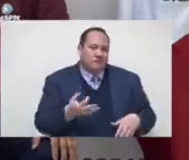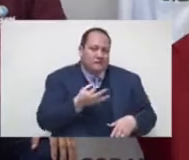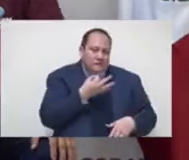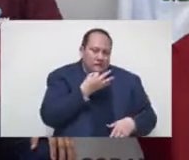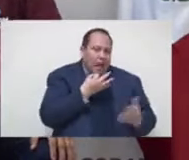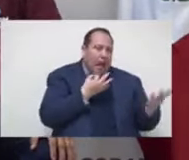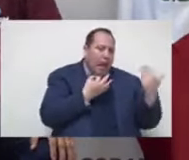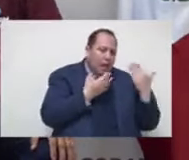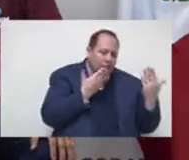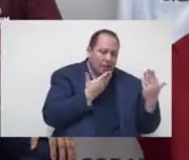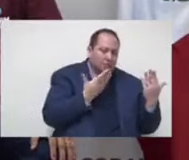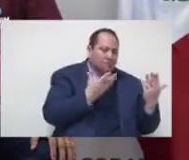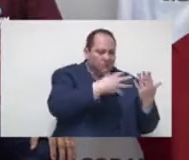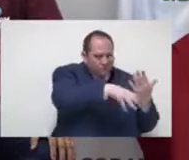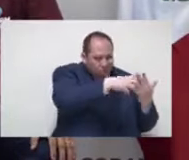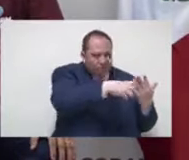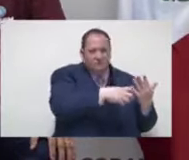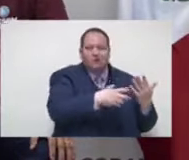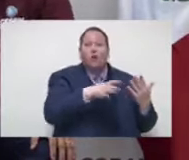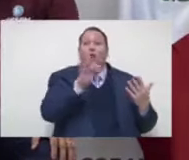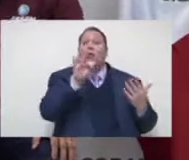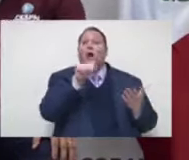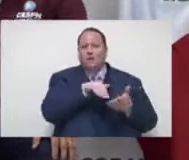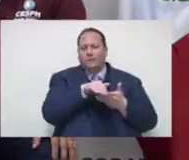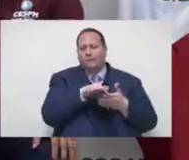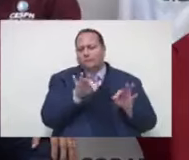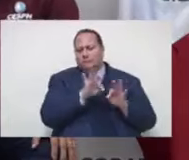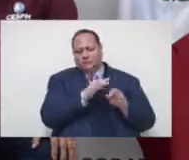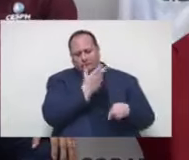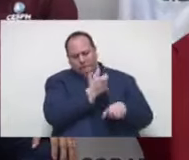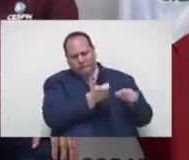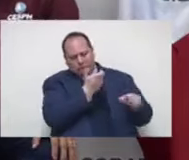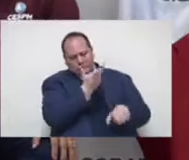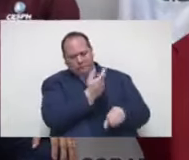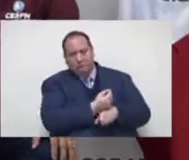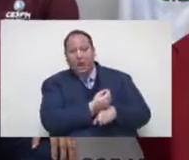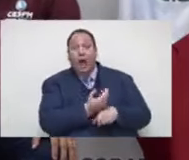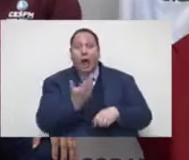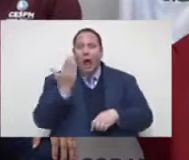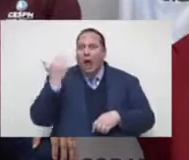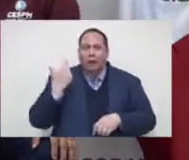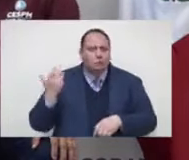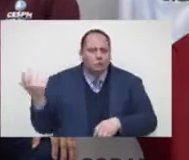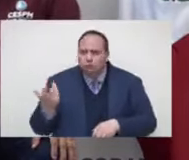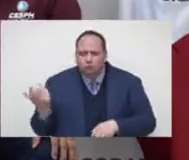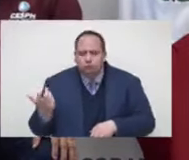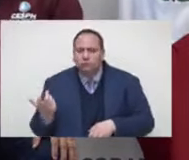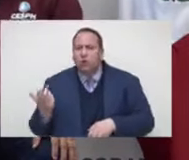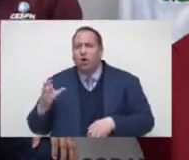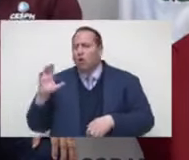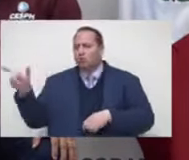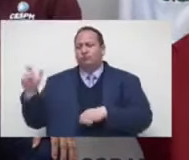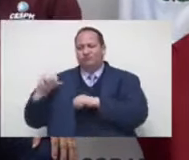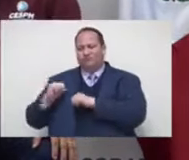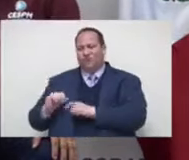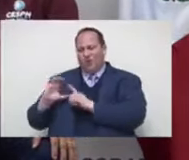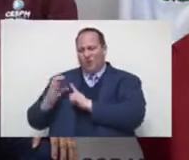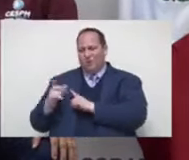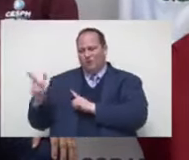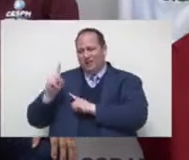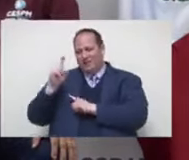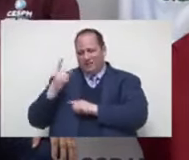mal, ¿no? Con pipas. Pero bueno, esta inversión de los 40 millones es importante. Hace mucho que no se hacía una inversión de este tipo por parte de la comisión,